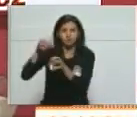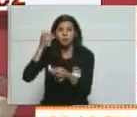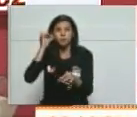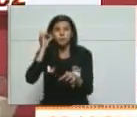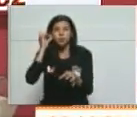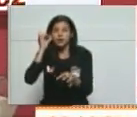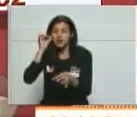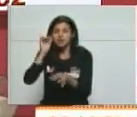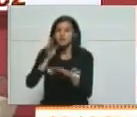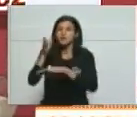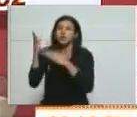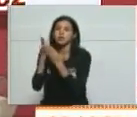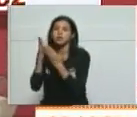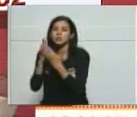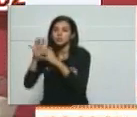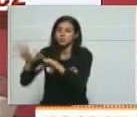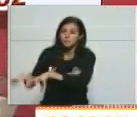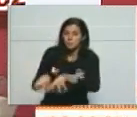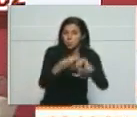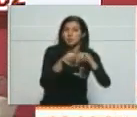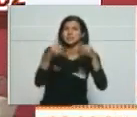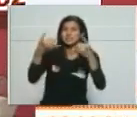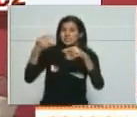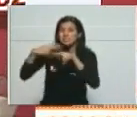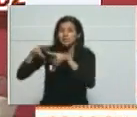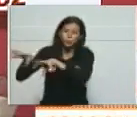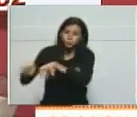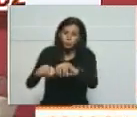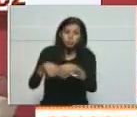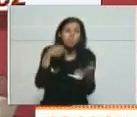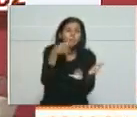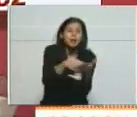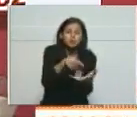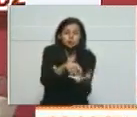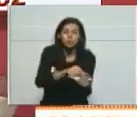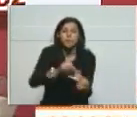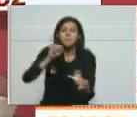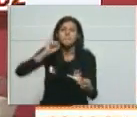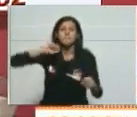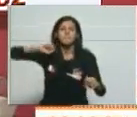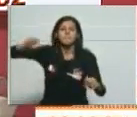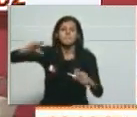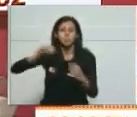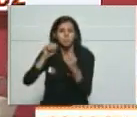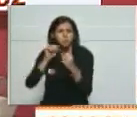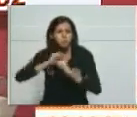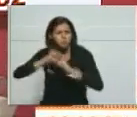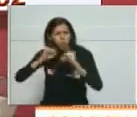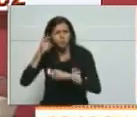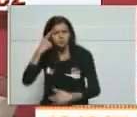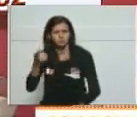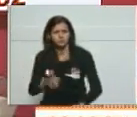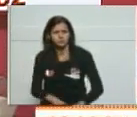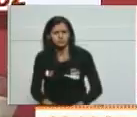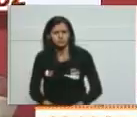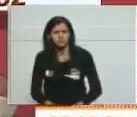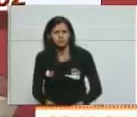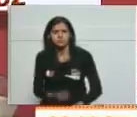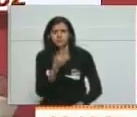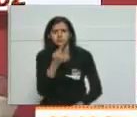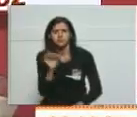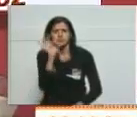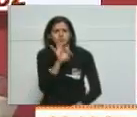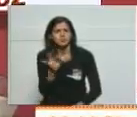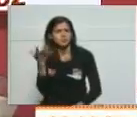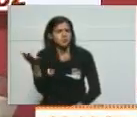colegio. ¿Y por qué no dijo nada la señora fiscal de las investigaciones que están en curso por el uso de menores de edad en manifestaciones violentas?